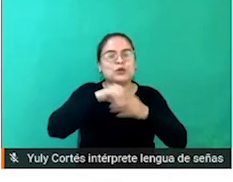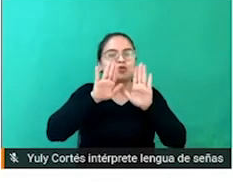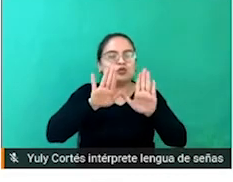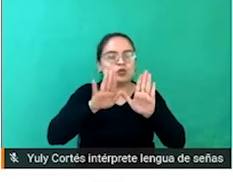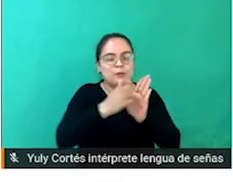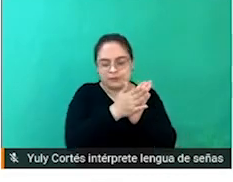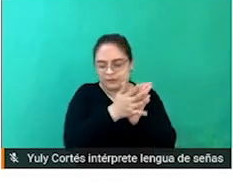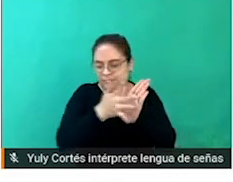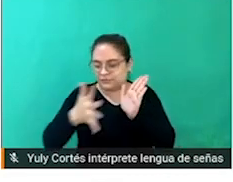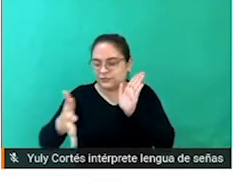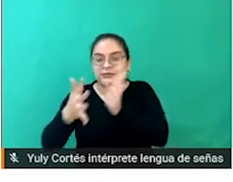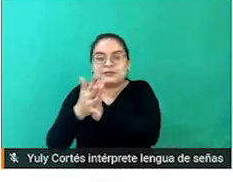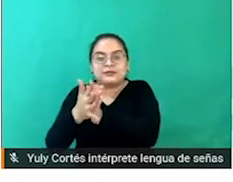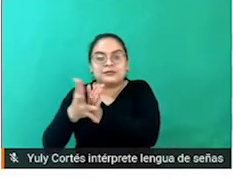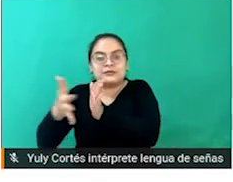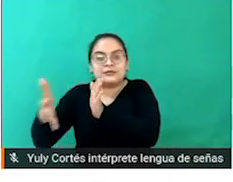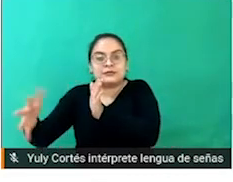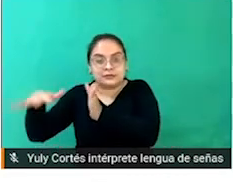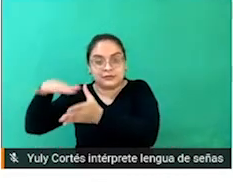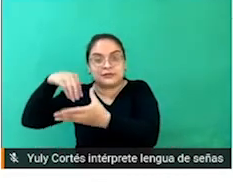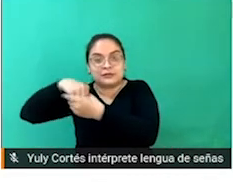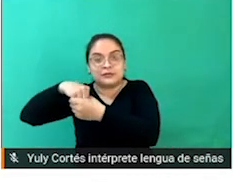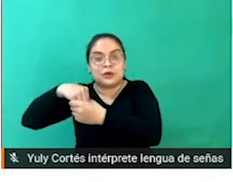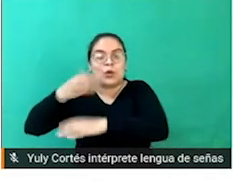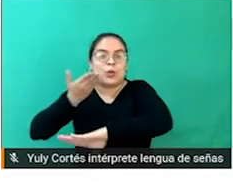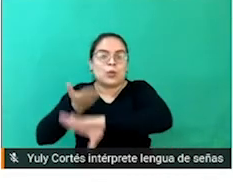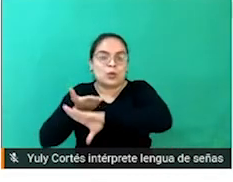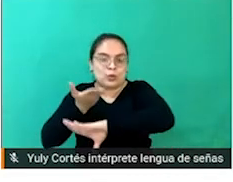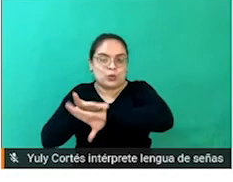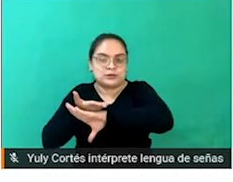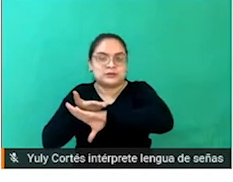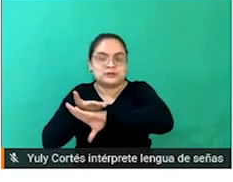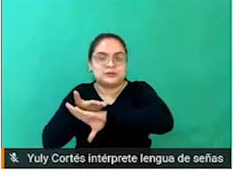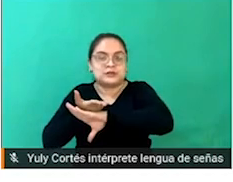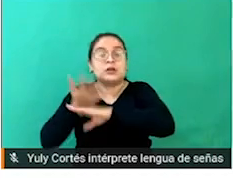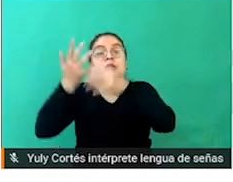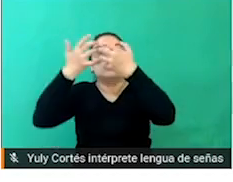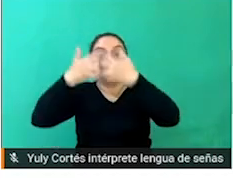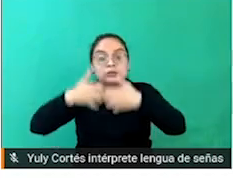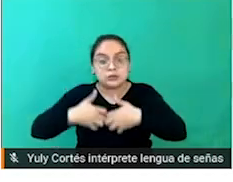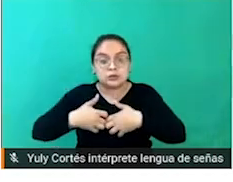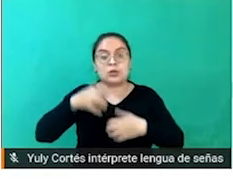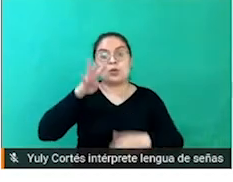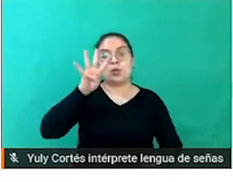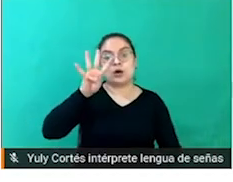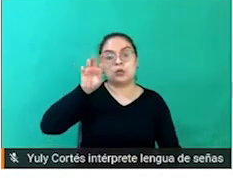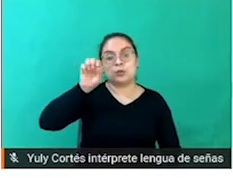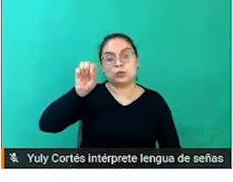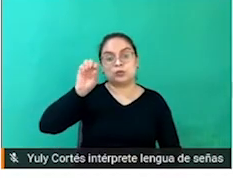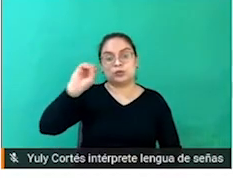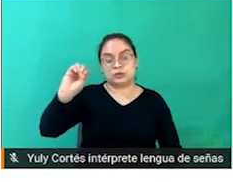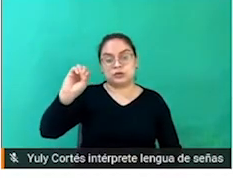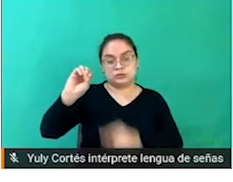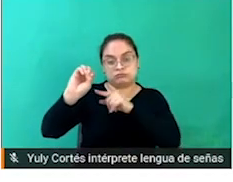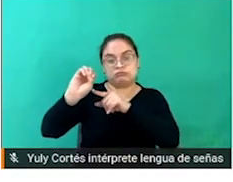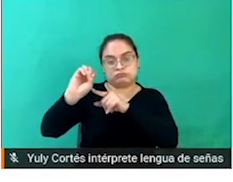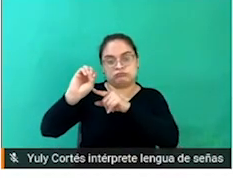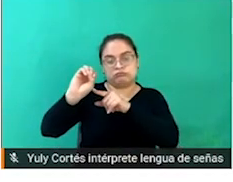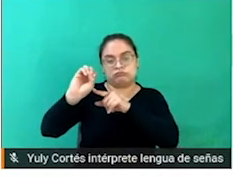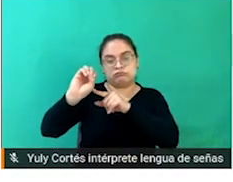fases que nosotros proponemos cuando hablamos de industria 4.0. ¿Ya? Como